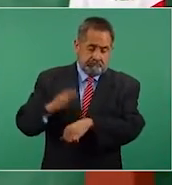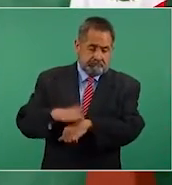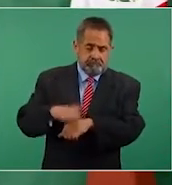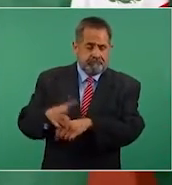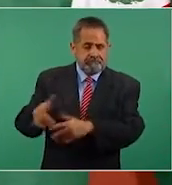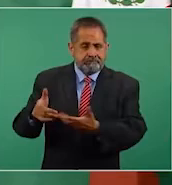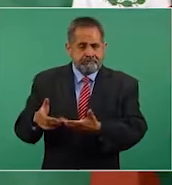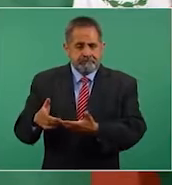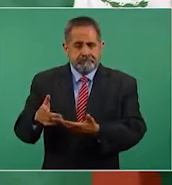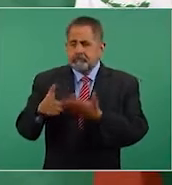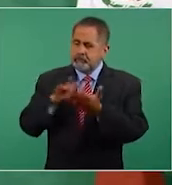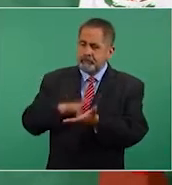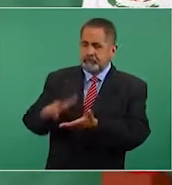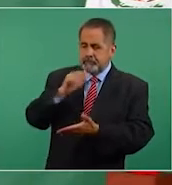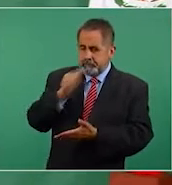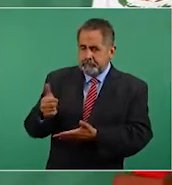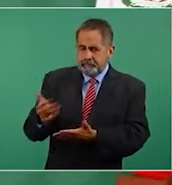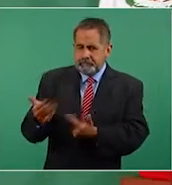dejando sin apoyo